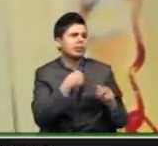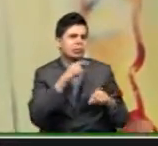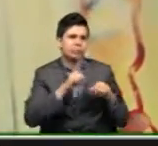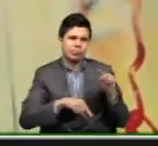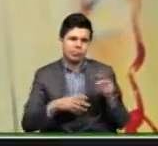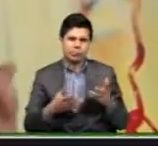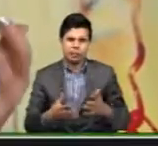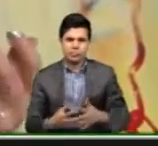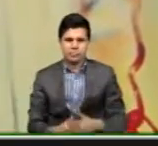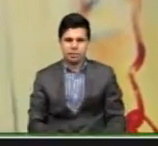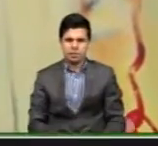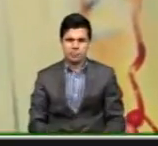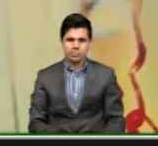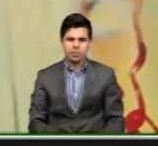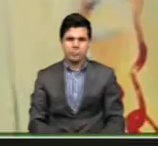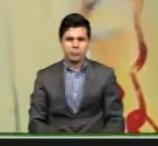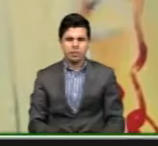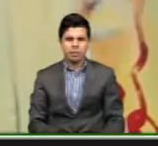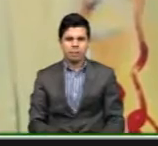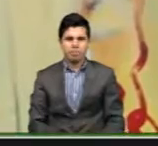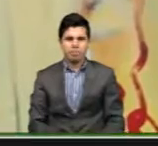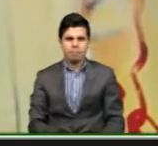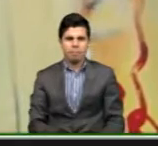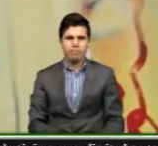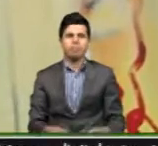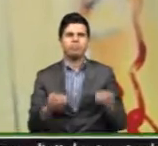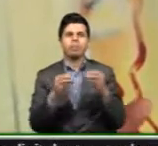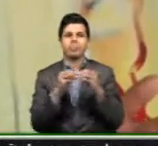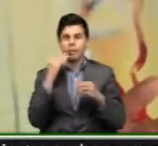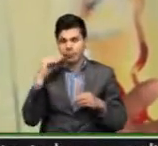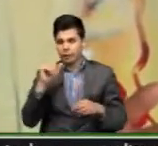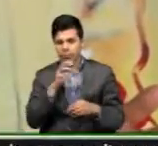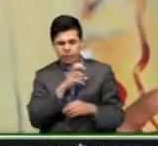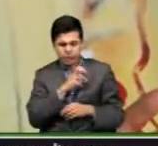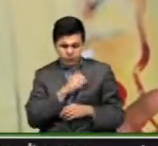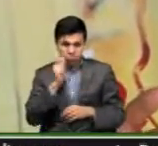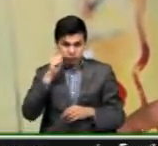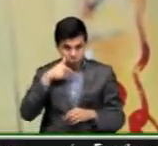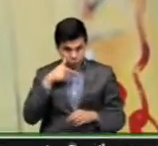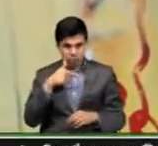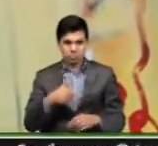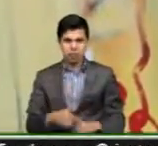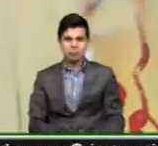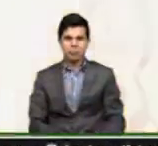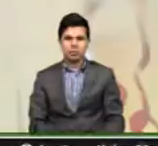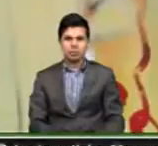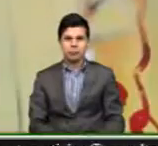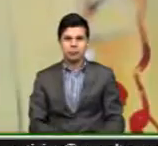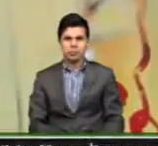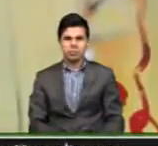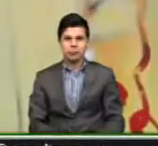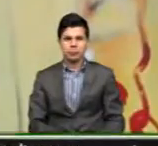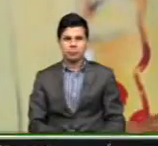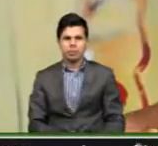tiene, señor, que me enloquece. Si hablamos de Mujeres y Despecho, si una mujer entra a un bar.